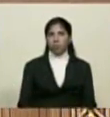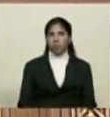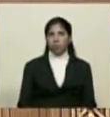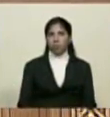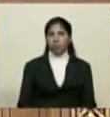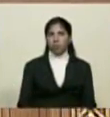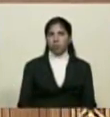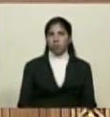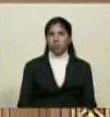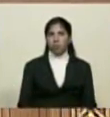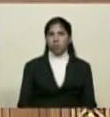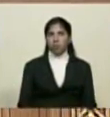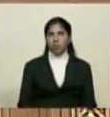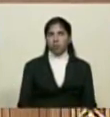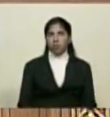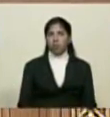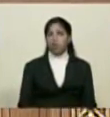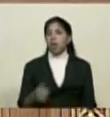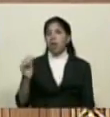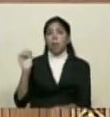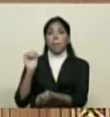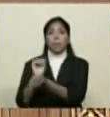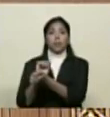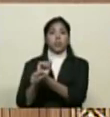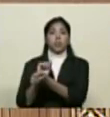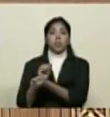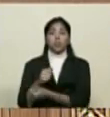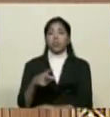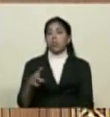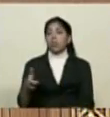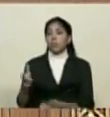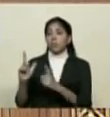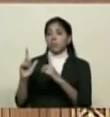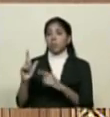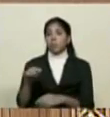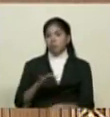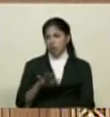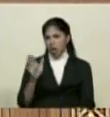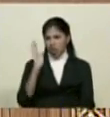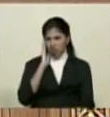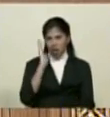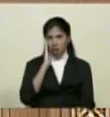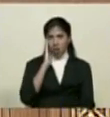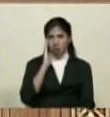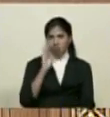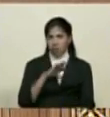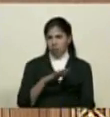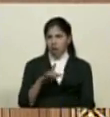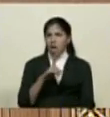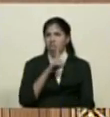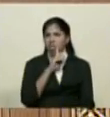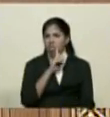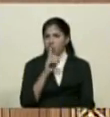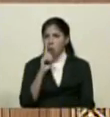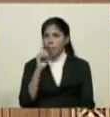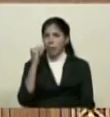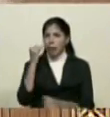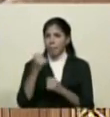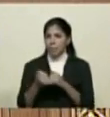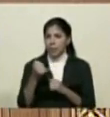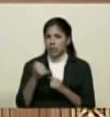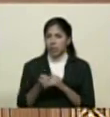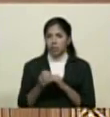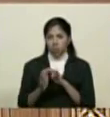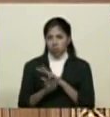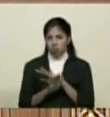Una orden de aprehensión a la cual sabemos ya con nombre y apellido cómo se